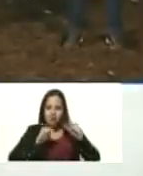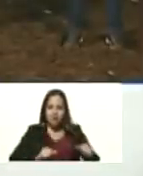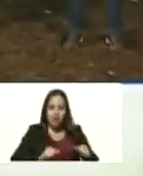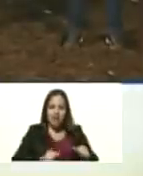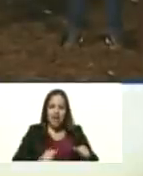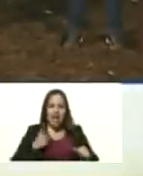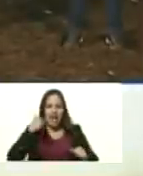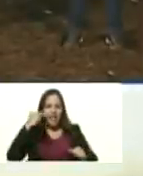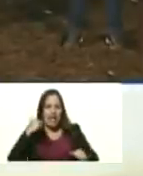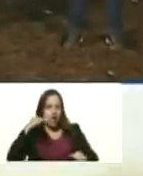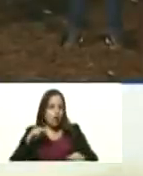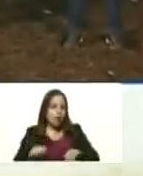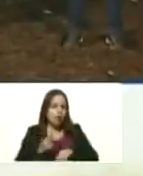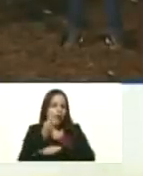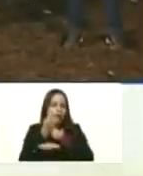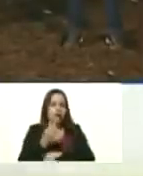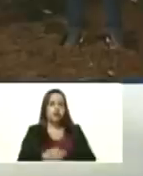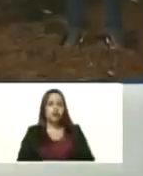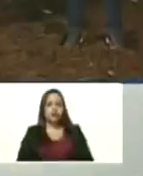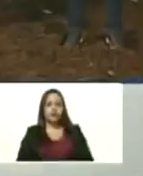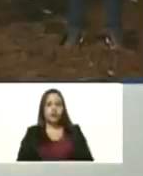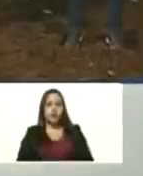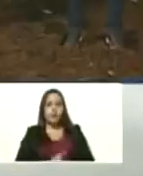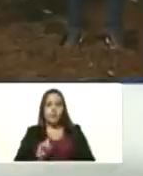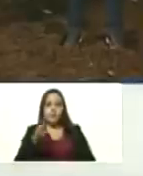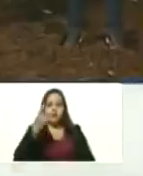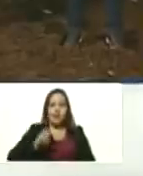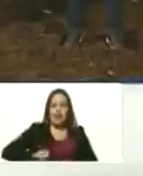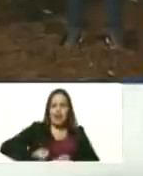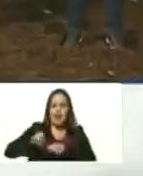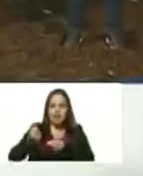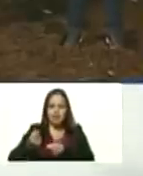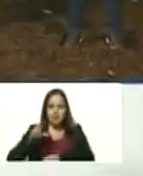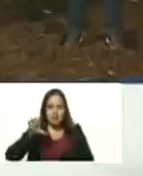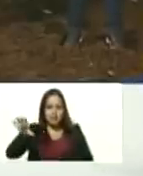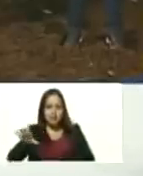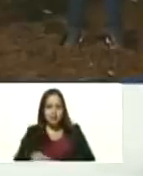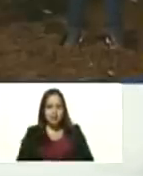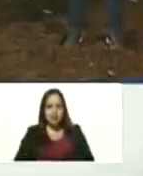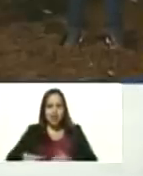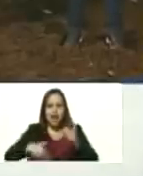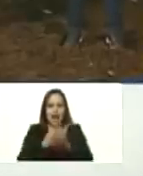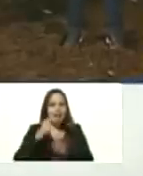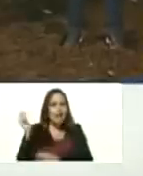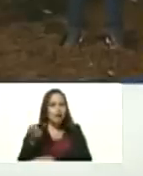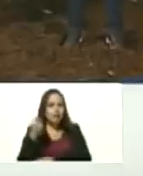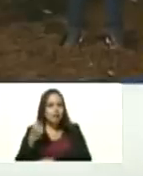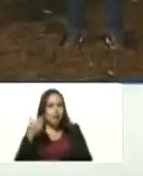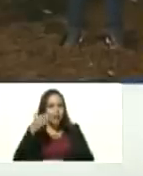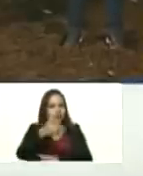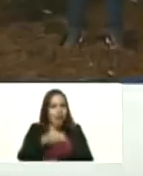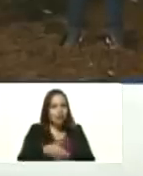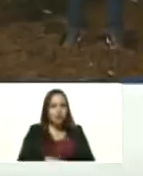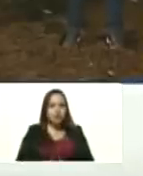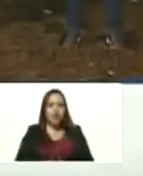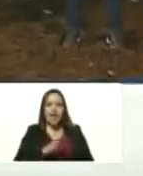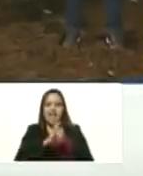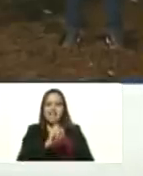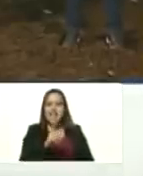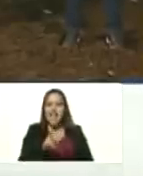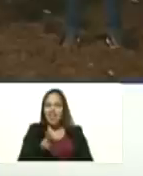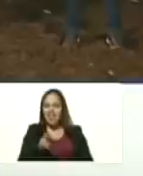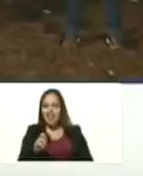negro primero primera lanza de la república hasta la pura y vámonos para el hato el cedral